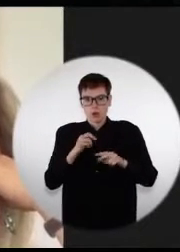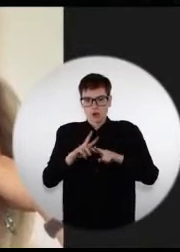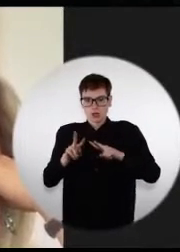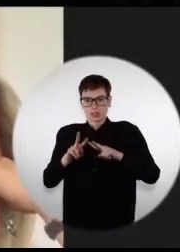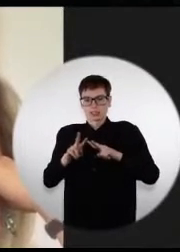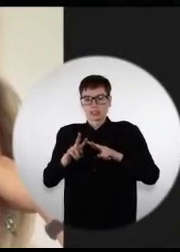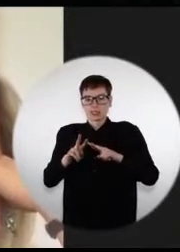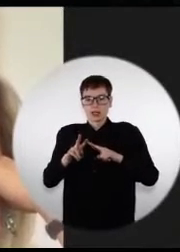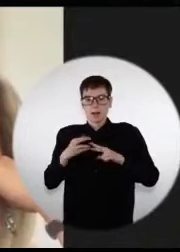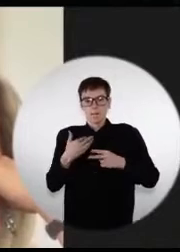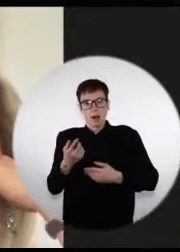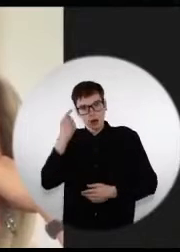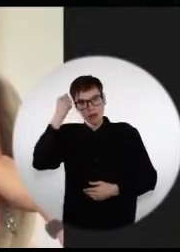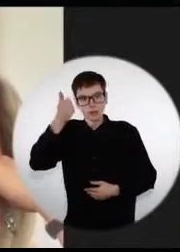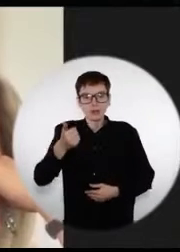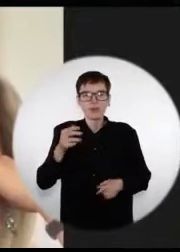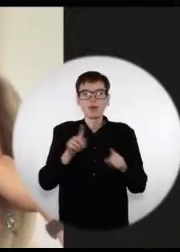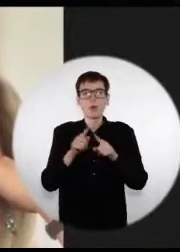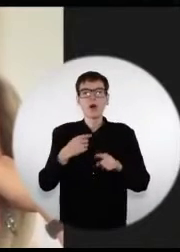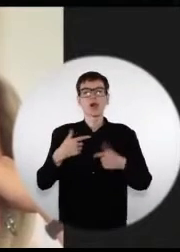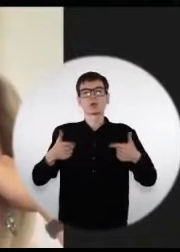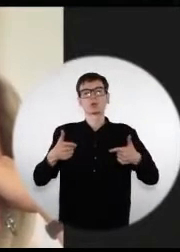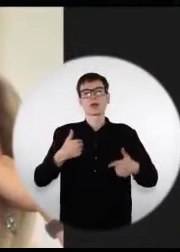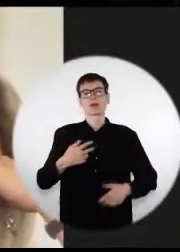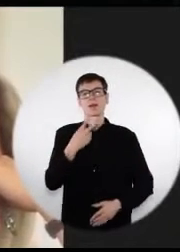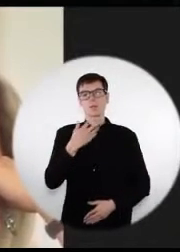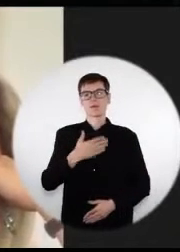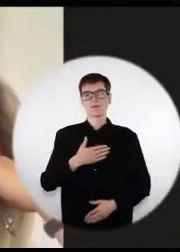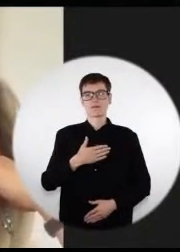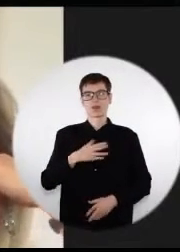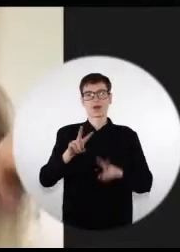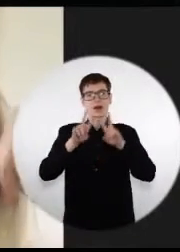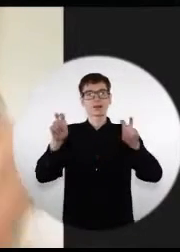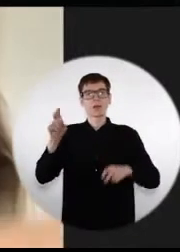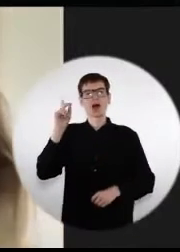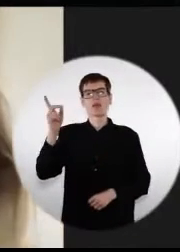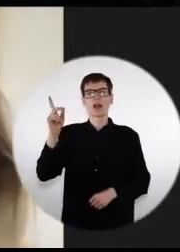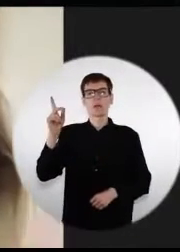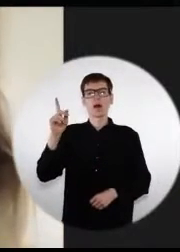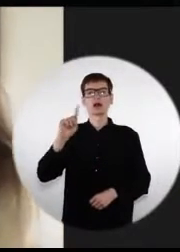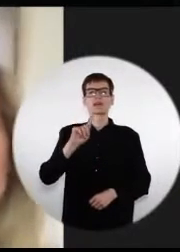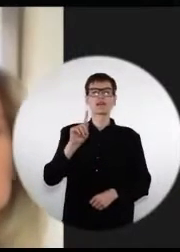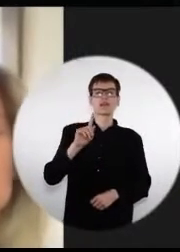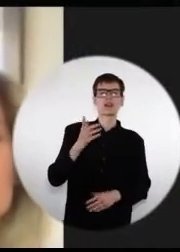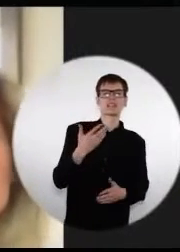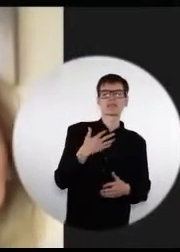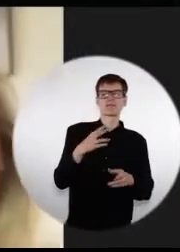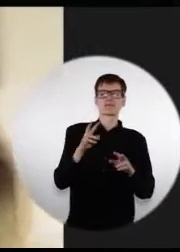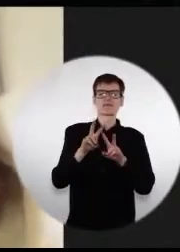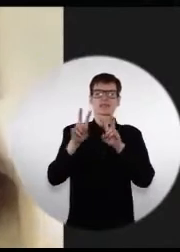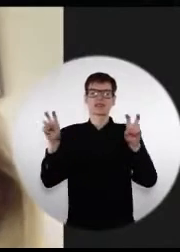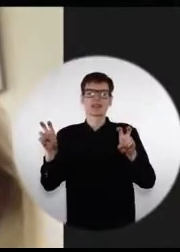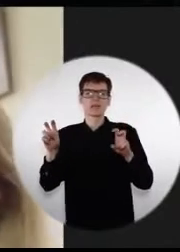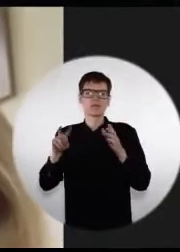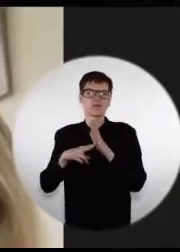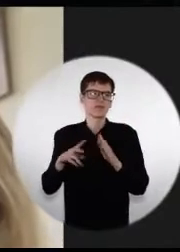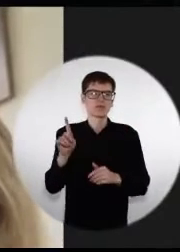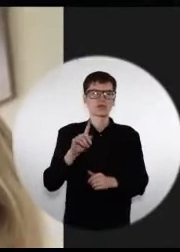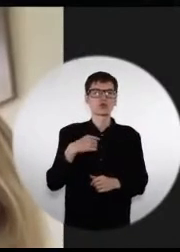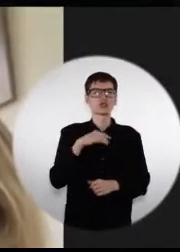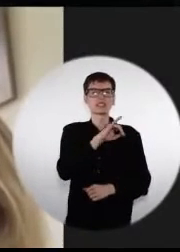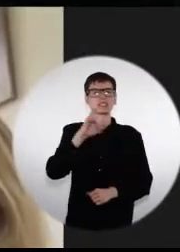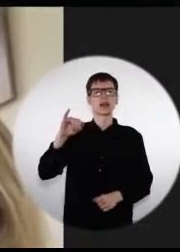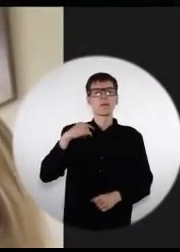de nuevo puedo encontrar en mí tuve la suerte de tener una vida donde el tema de la discapacidad